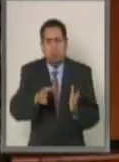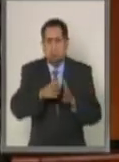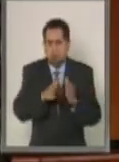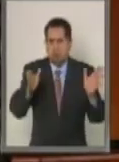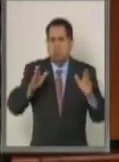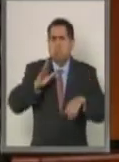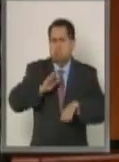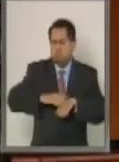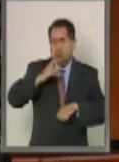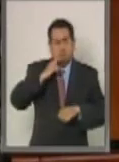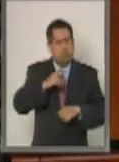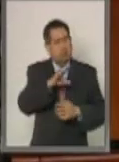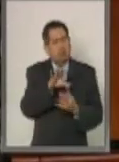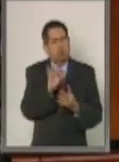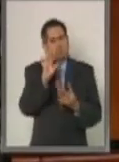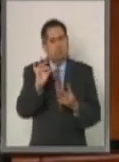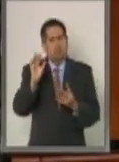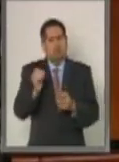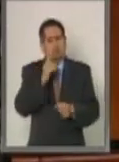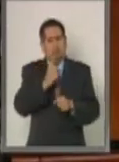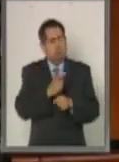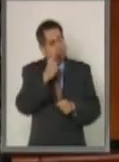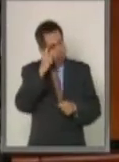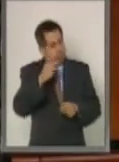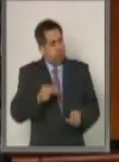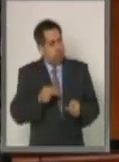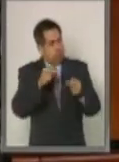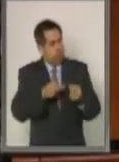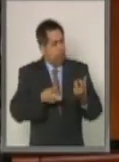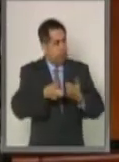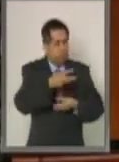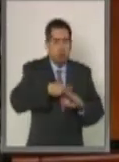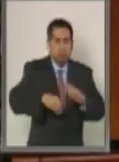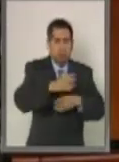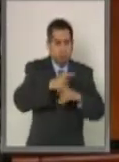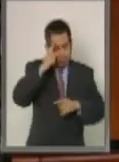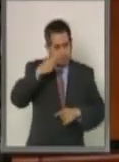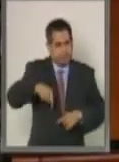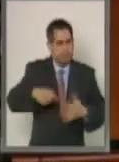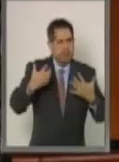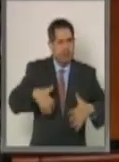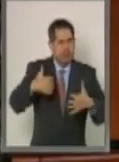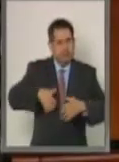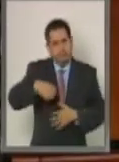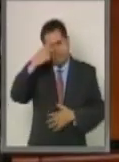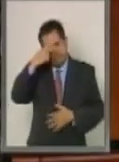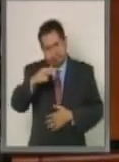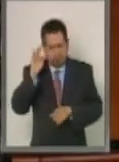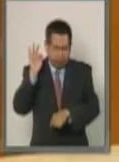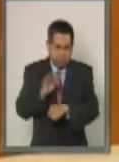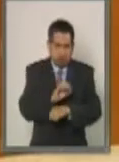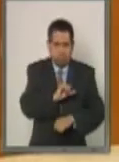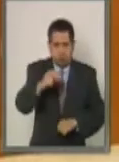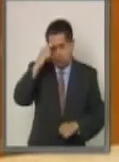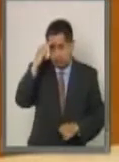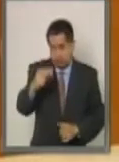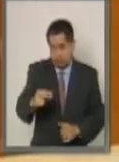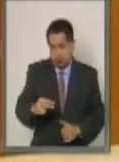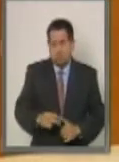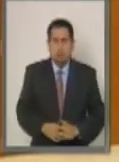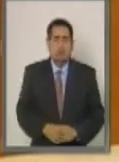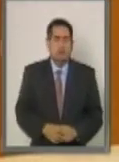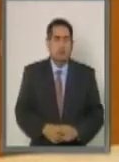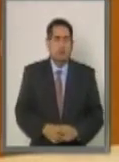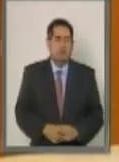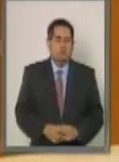abriendo más opciones de negocios para las empresas y los mexicanos.